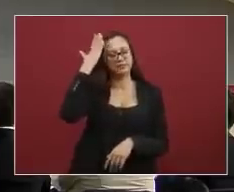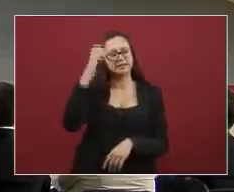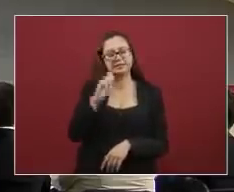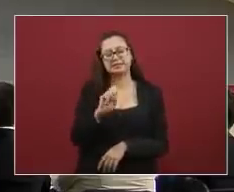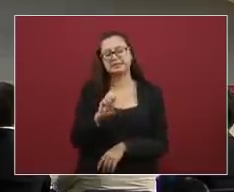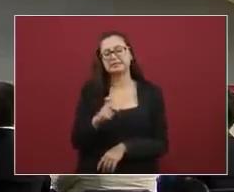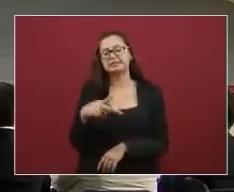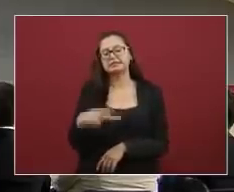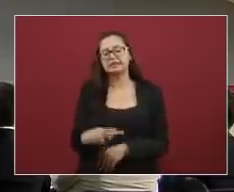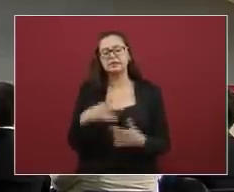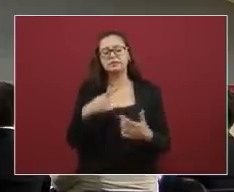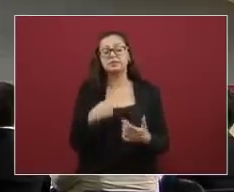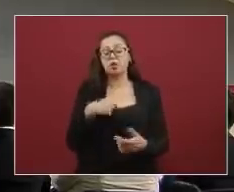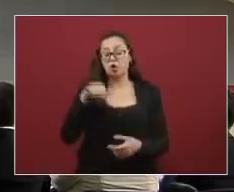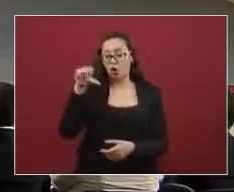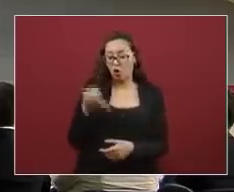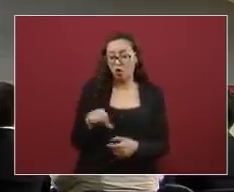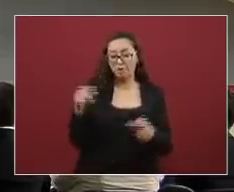puntualizara